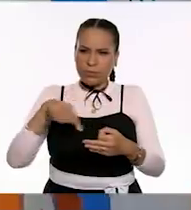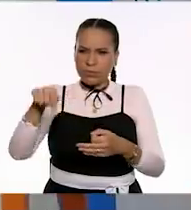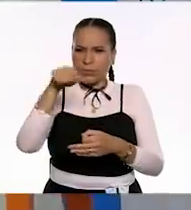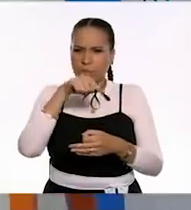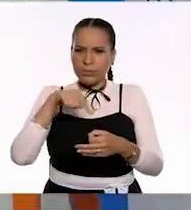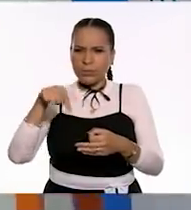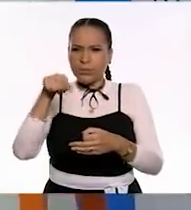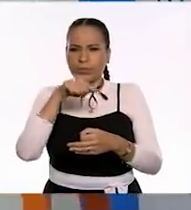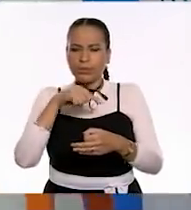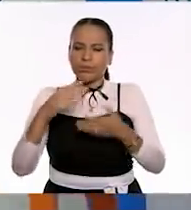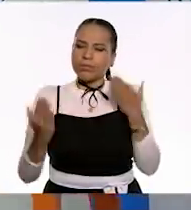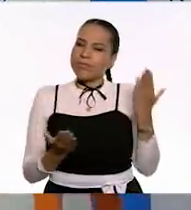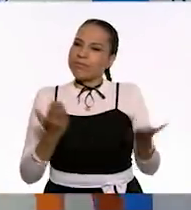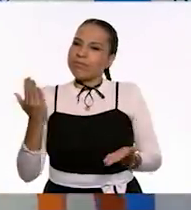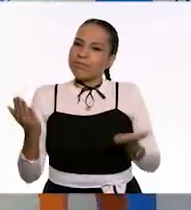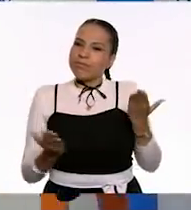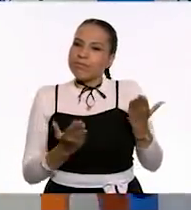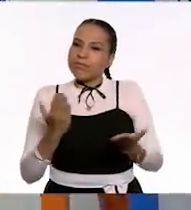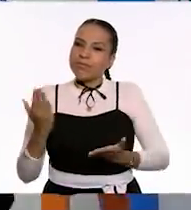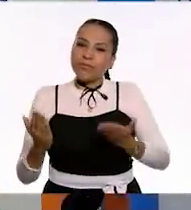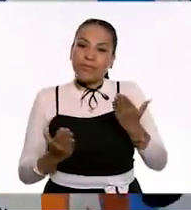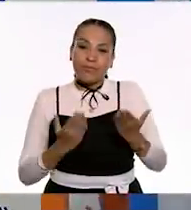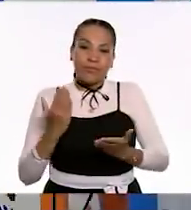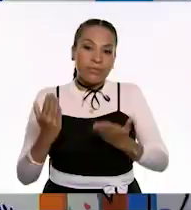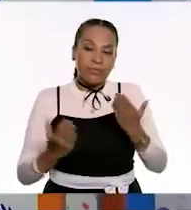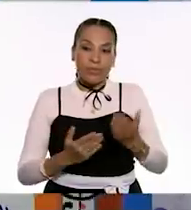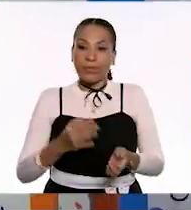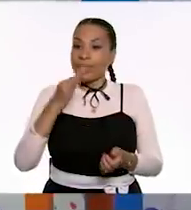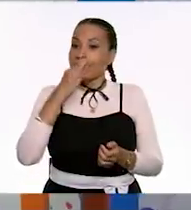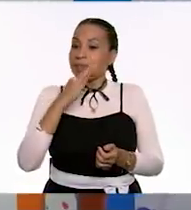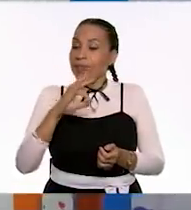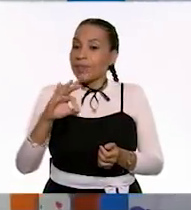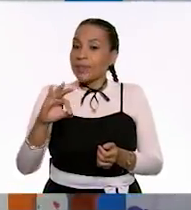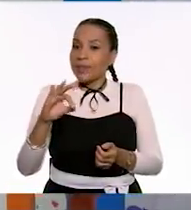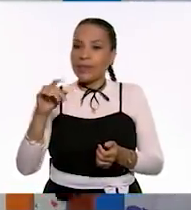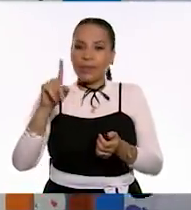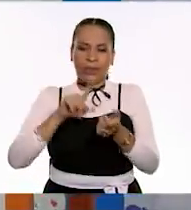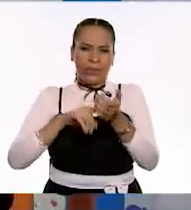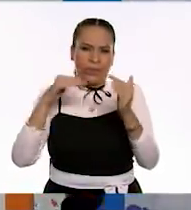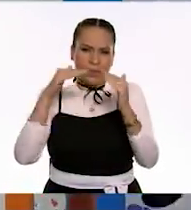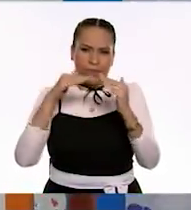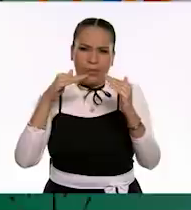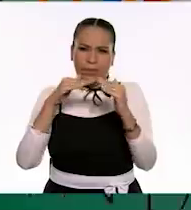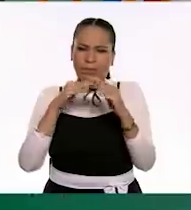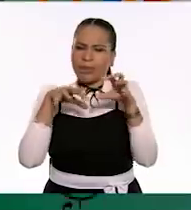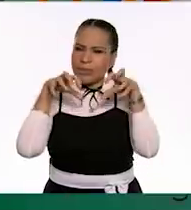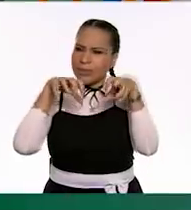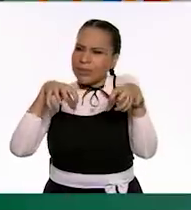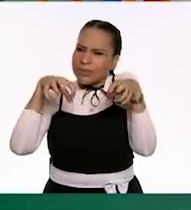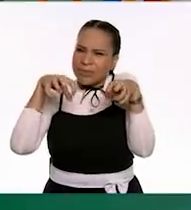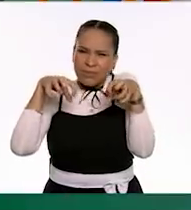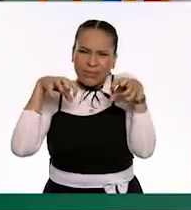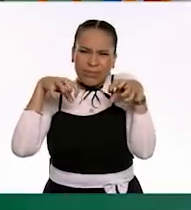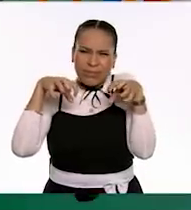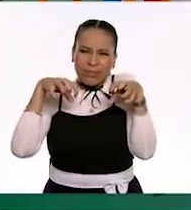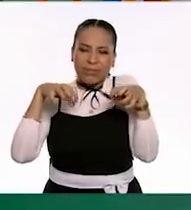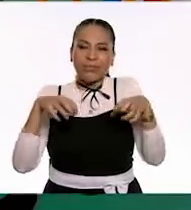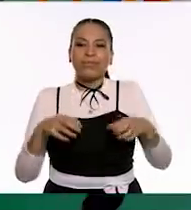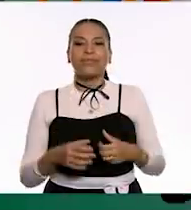ellos están bailando. Es una fiesta en la casa del terror.